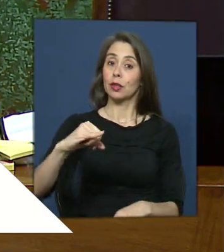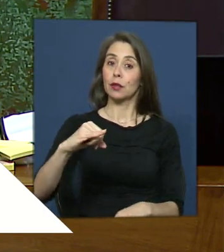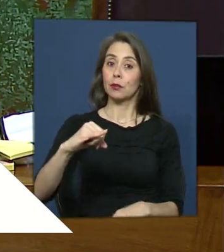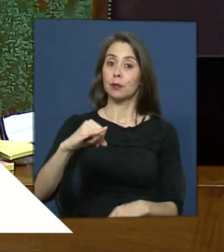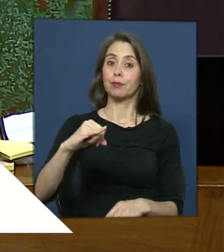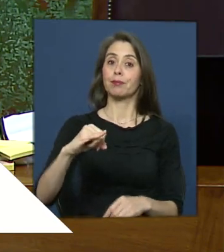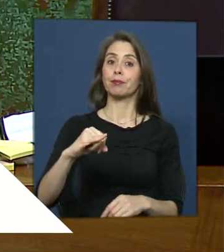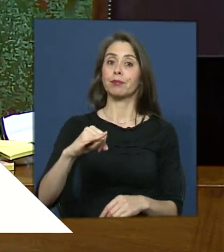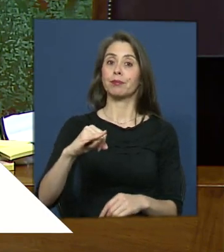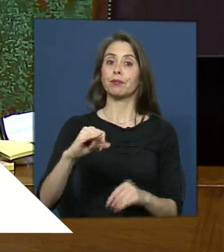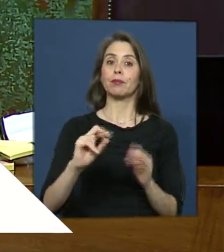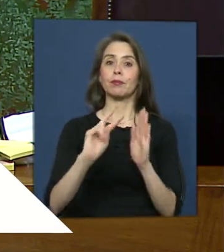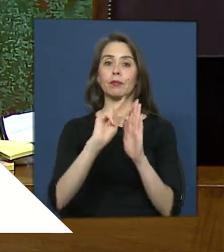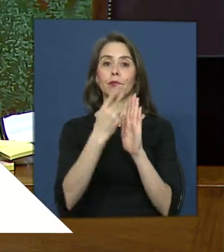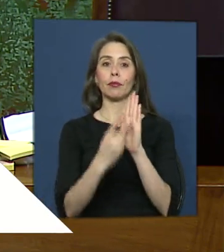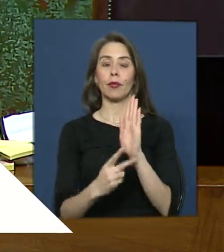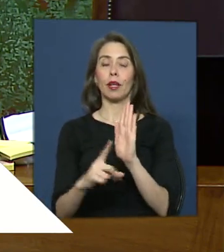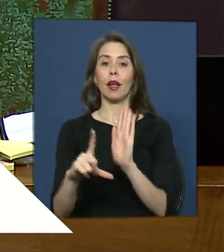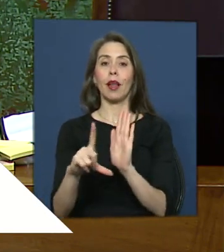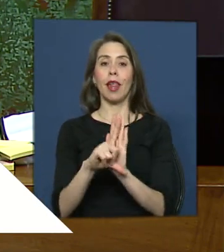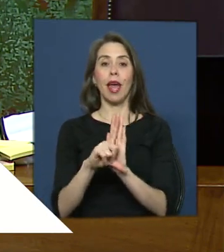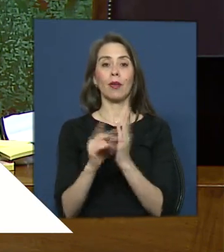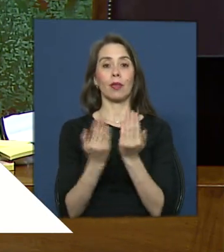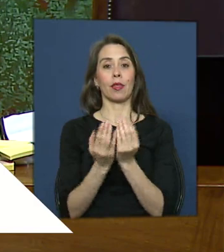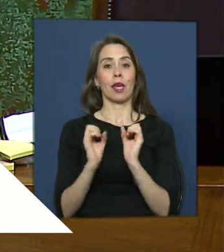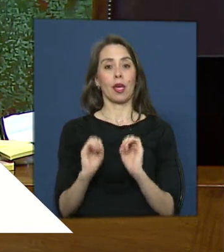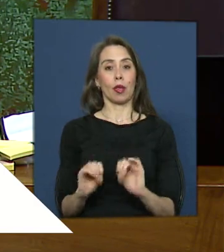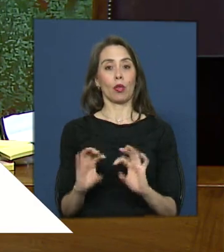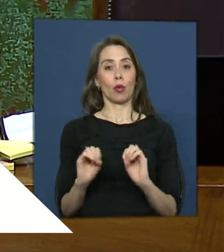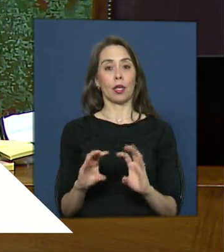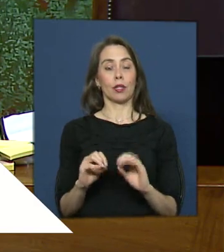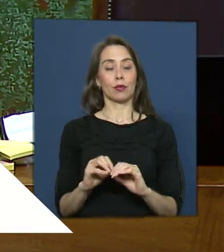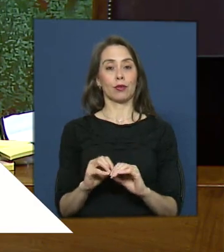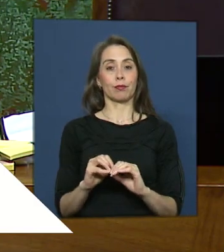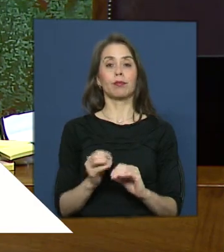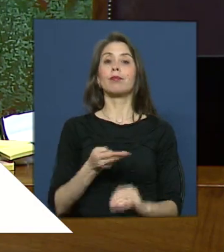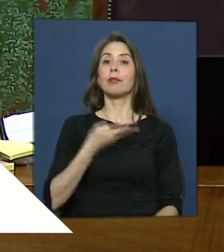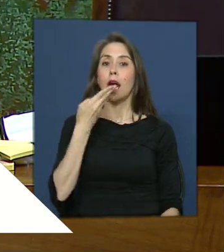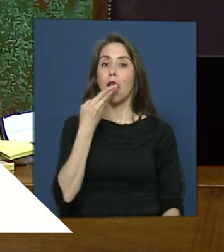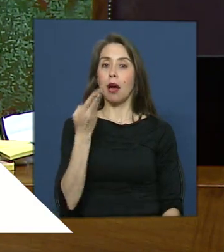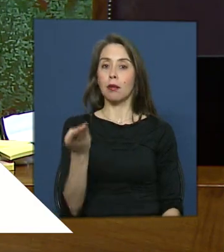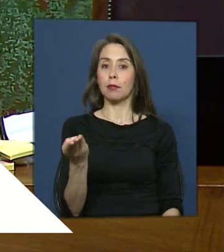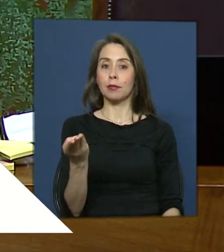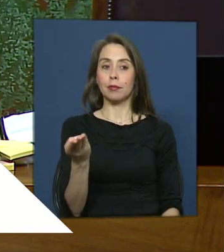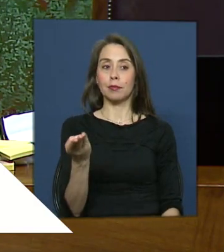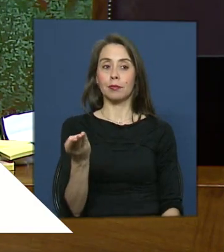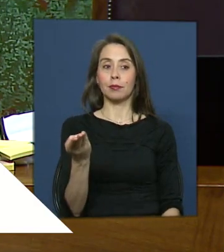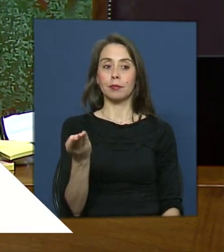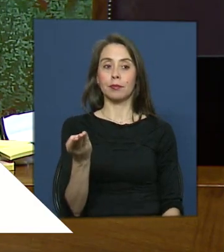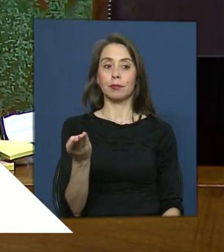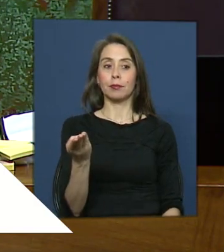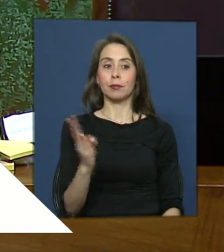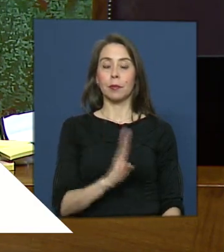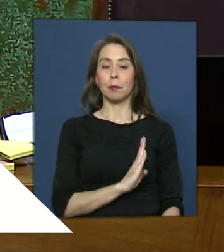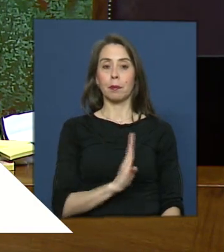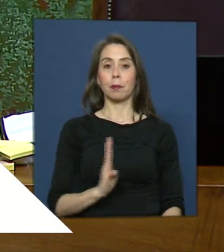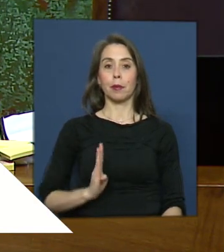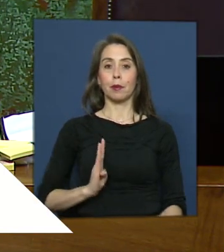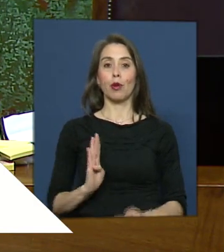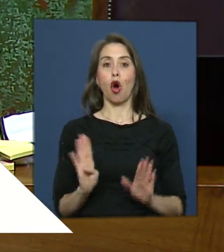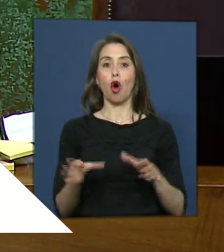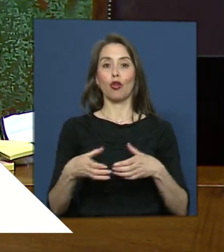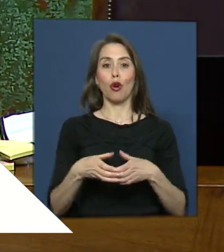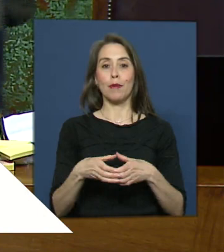las modificaciones a la normativa educacional, le ofrecemos la palabra a quien integra la Comisión